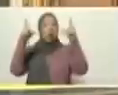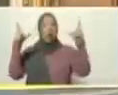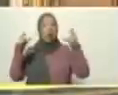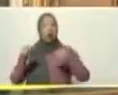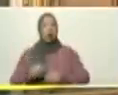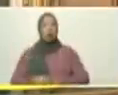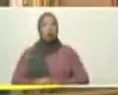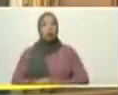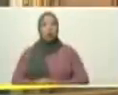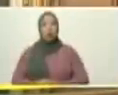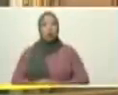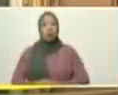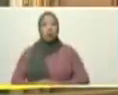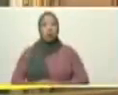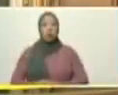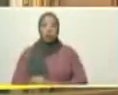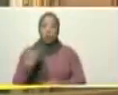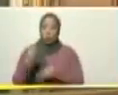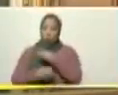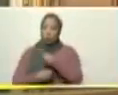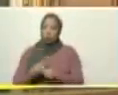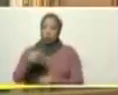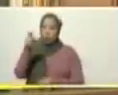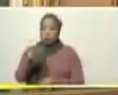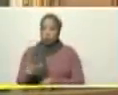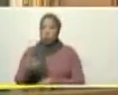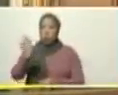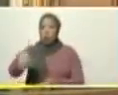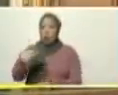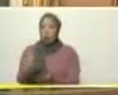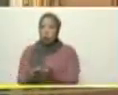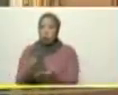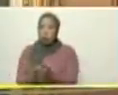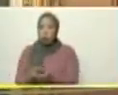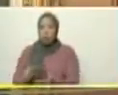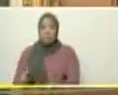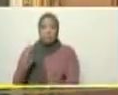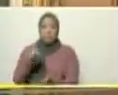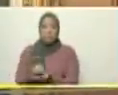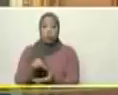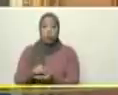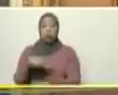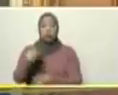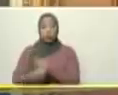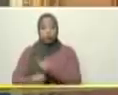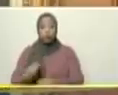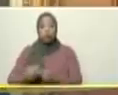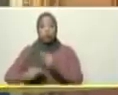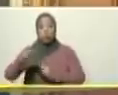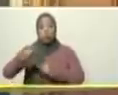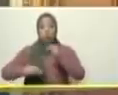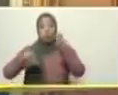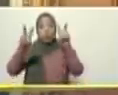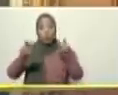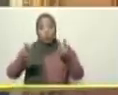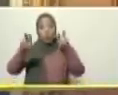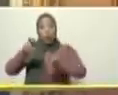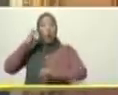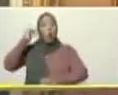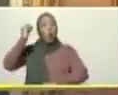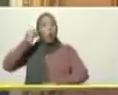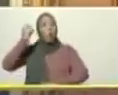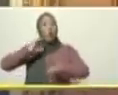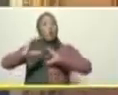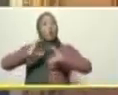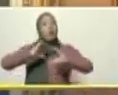De alguien que ha sido testigo y protagonista en la construcción de una nueva manera de comunicación y